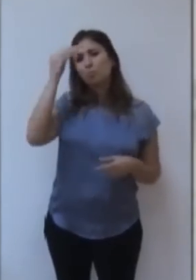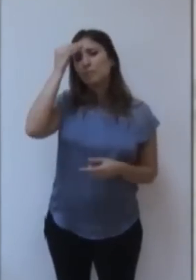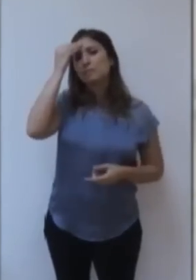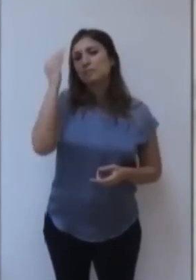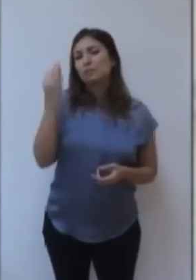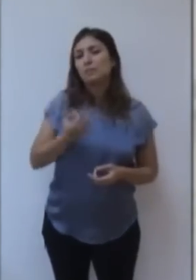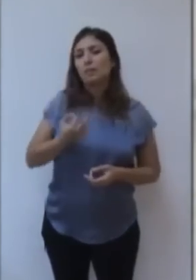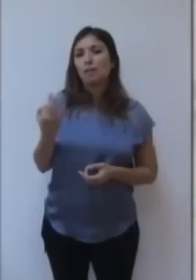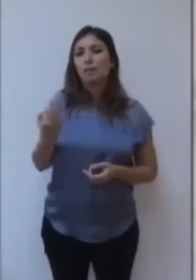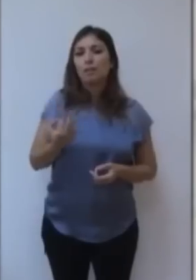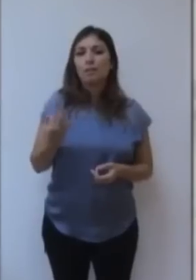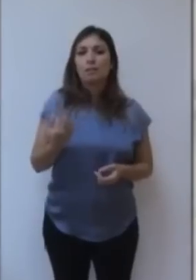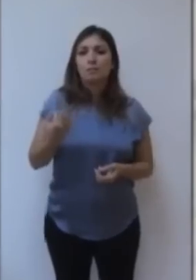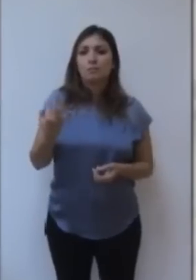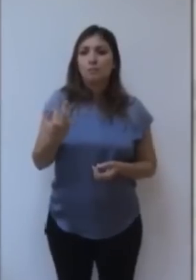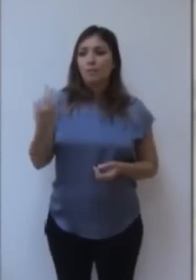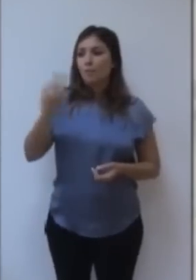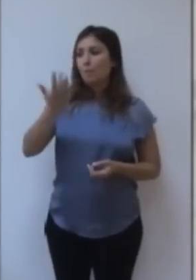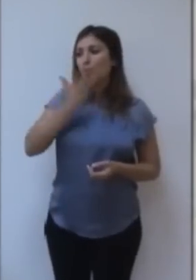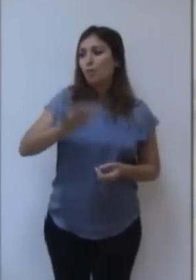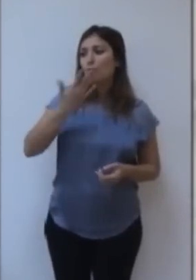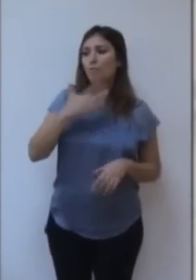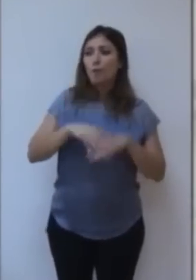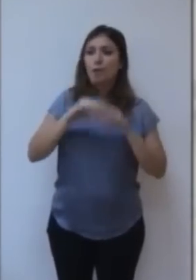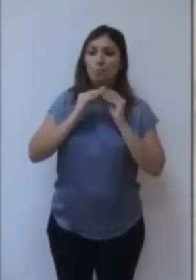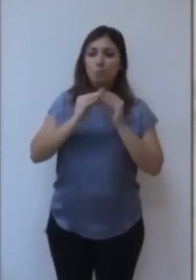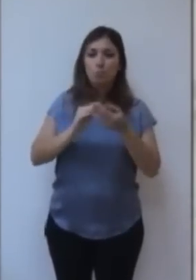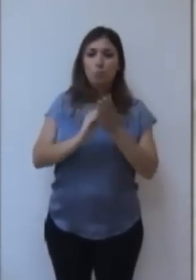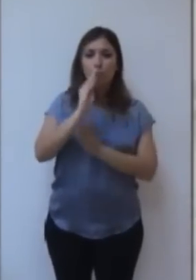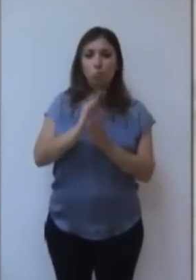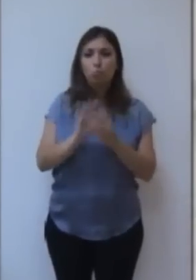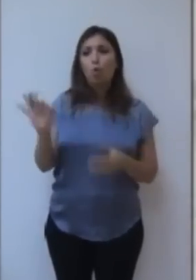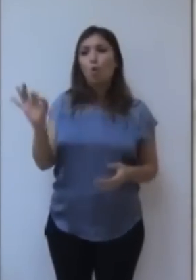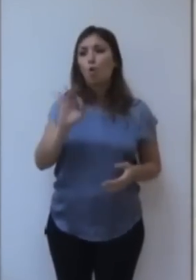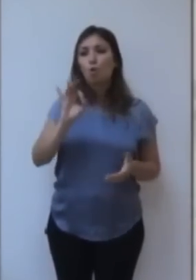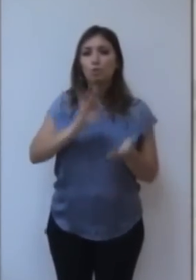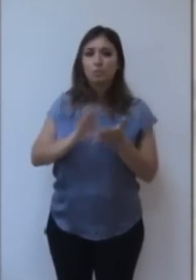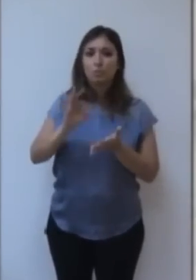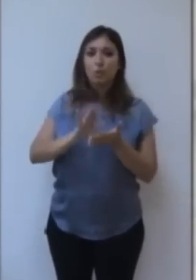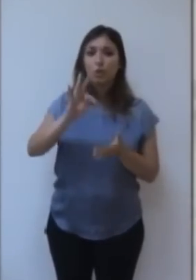que se tendrían que tener en cuenta en el desarrollo de los productos o servicios TIC